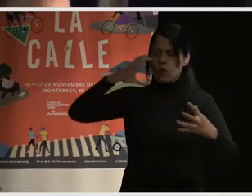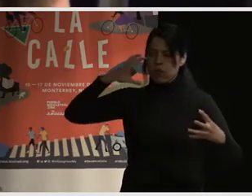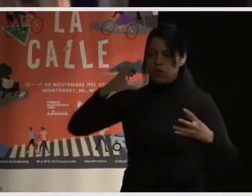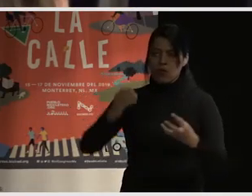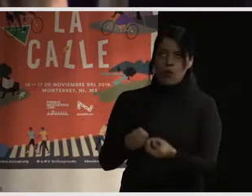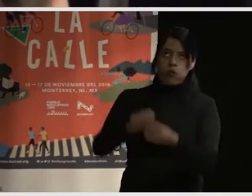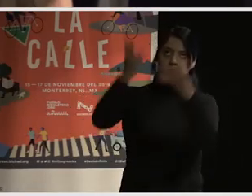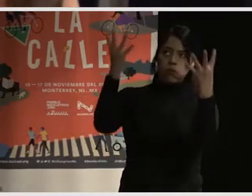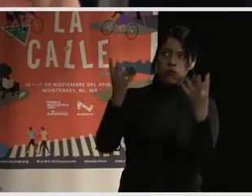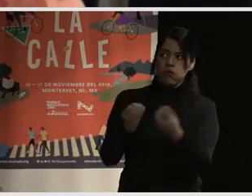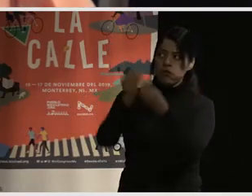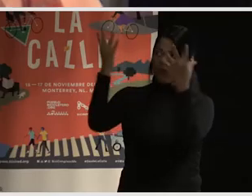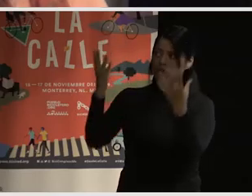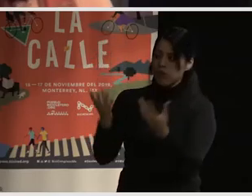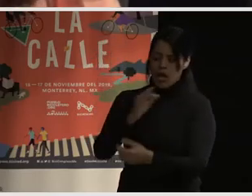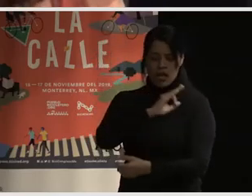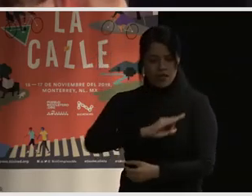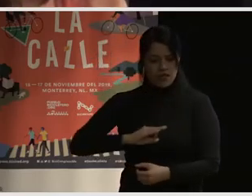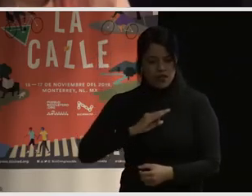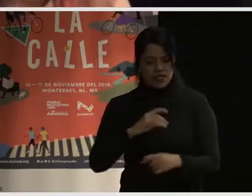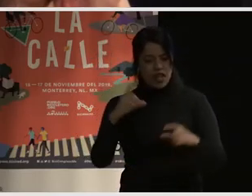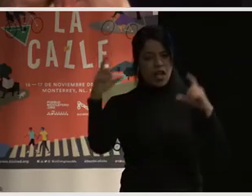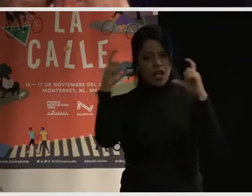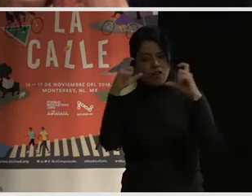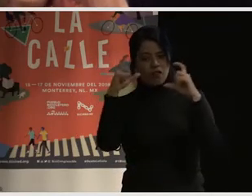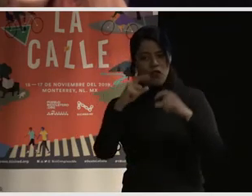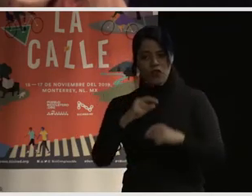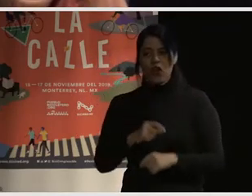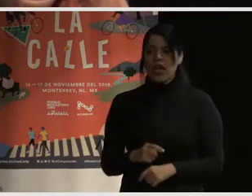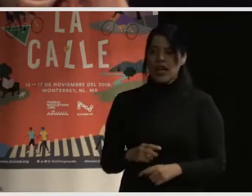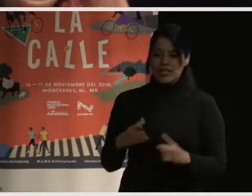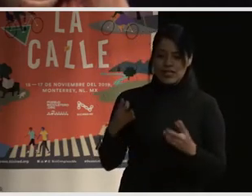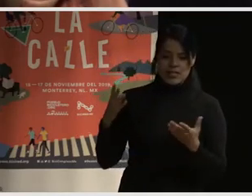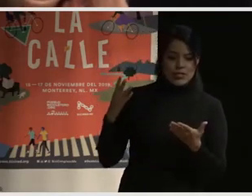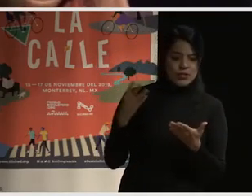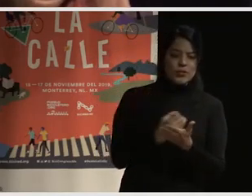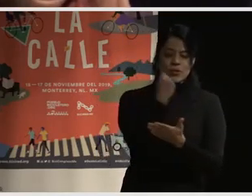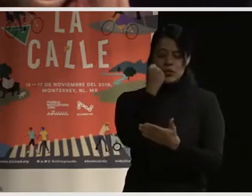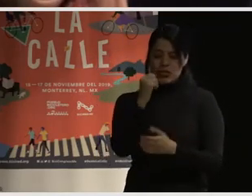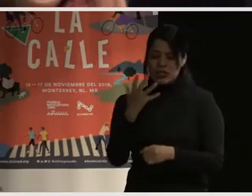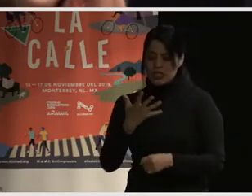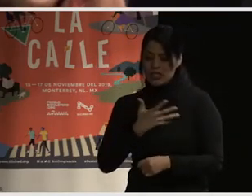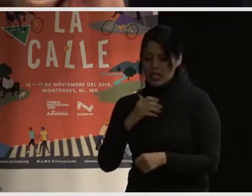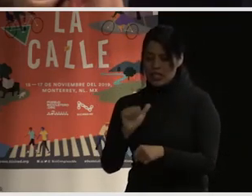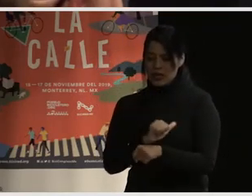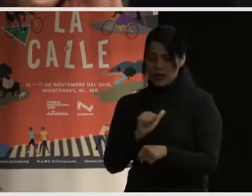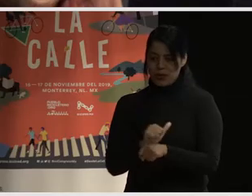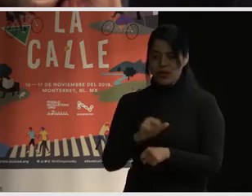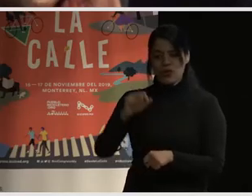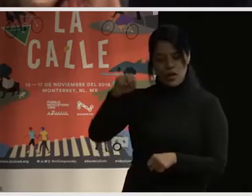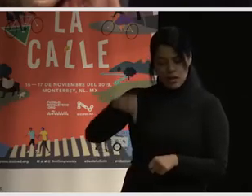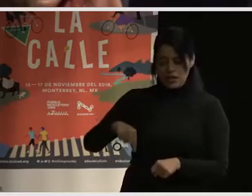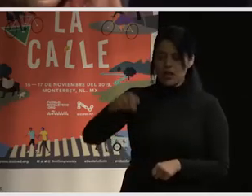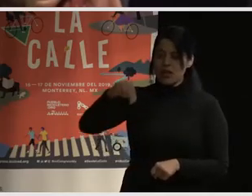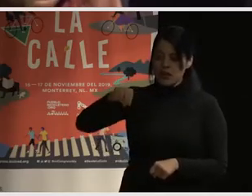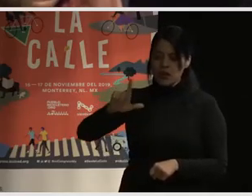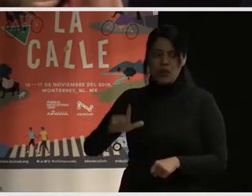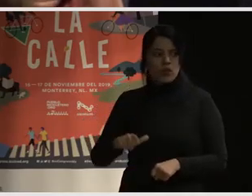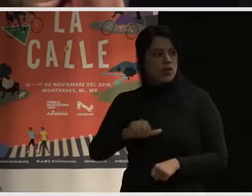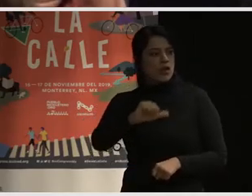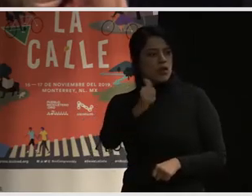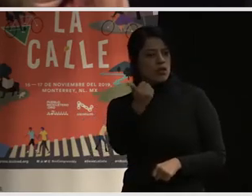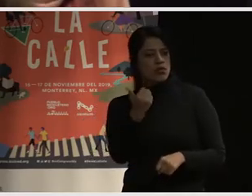se felicitan y se toman fotografías es un logro para una persona tener un vehículo en el estado nuevo león no sé